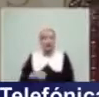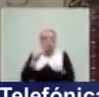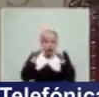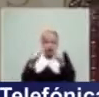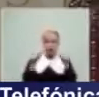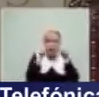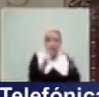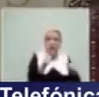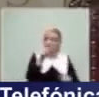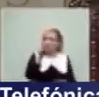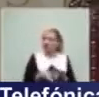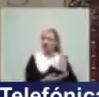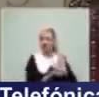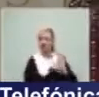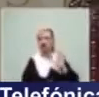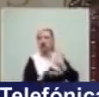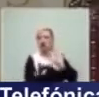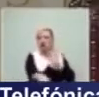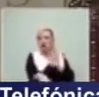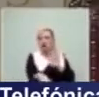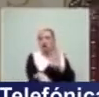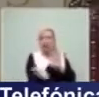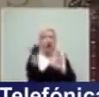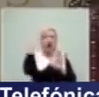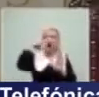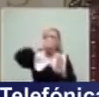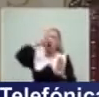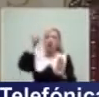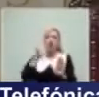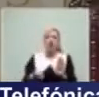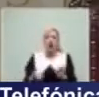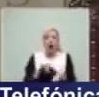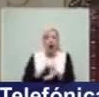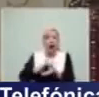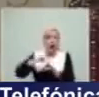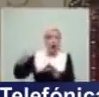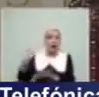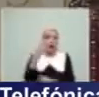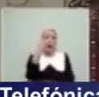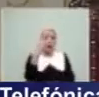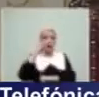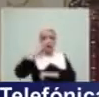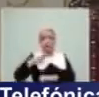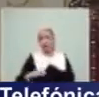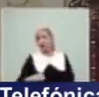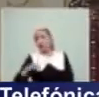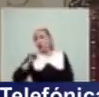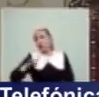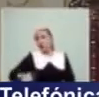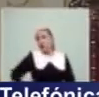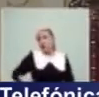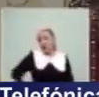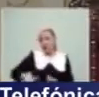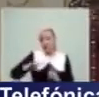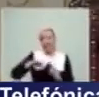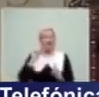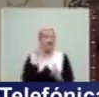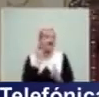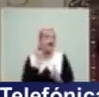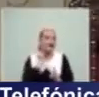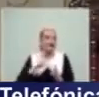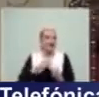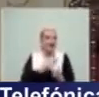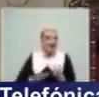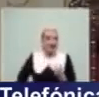reitero, asuntos o listarlos si no hay proyectos. Esta campaña de desprestigio, que es